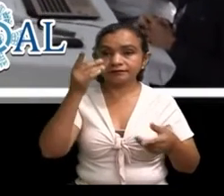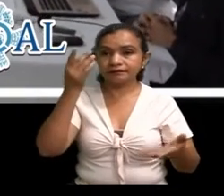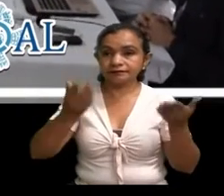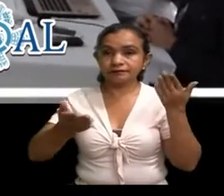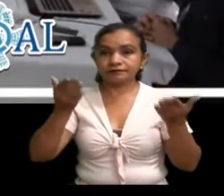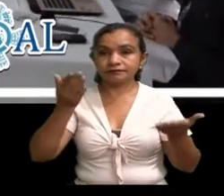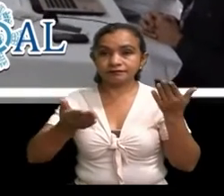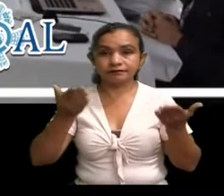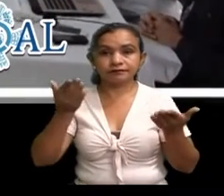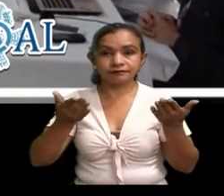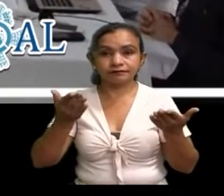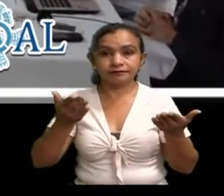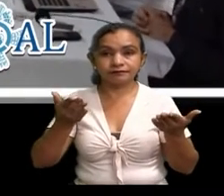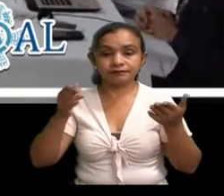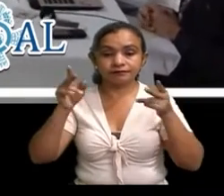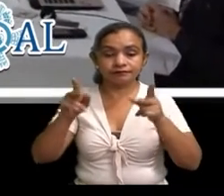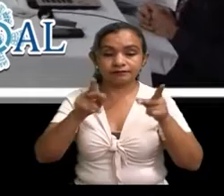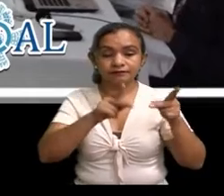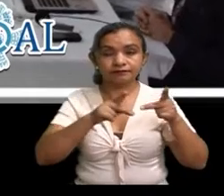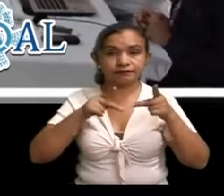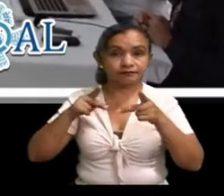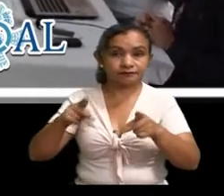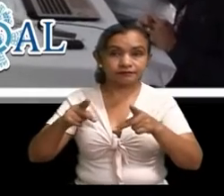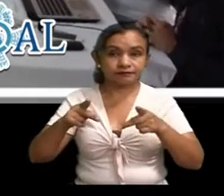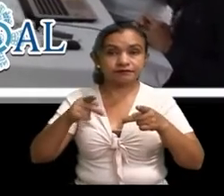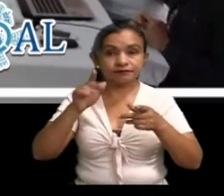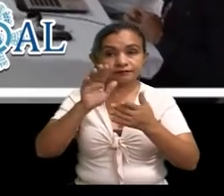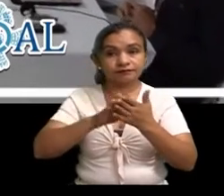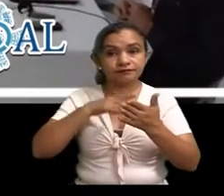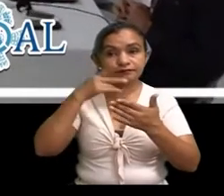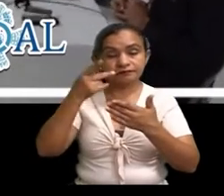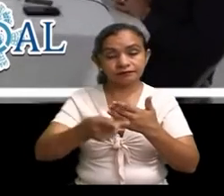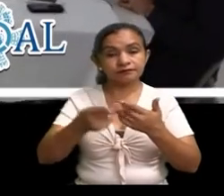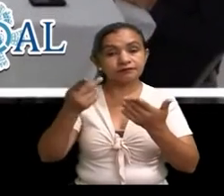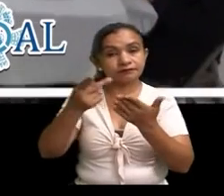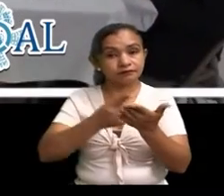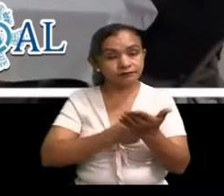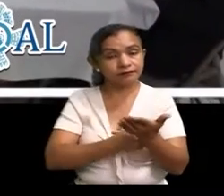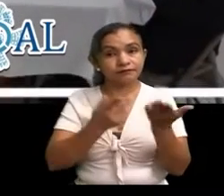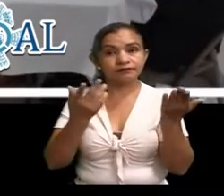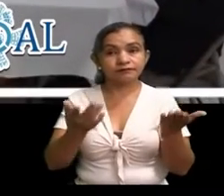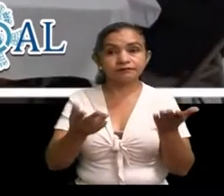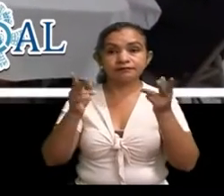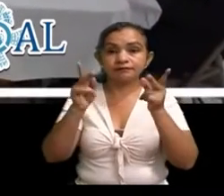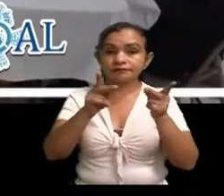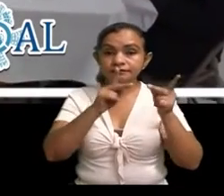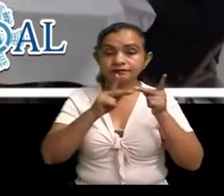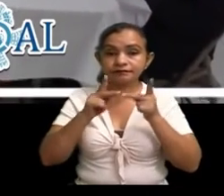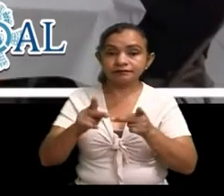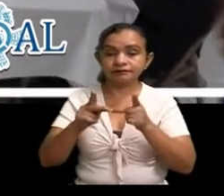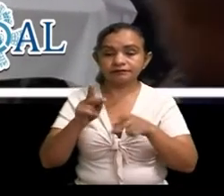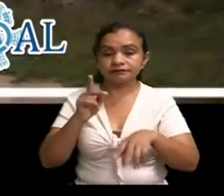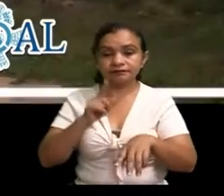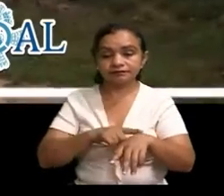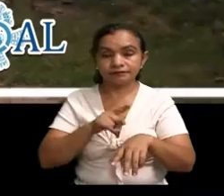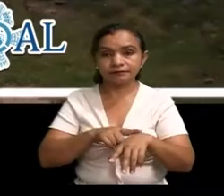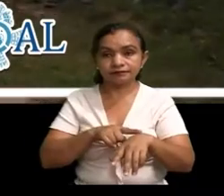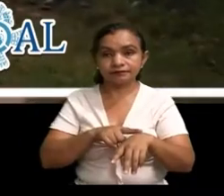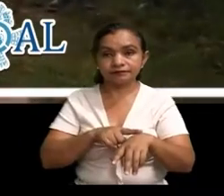sea protagonista, beneficiario del programa, del proyecto, pero es una persona que destina su tiempo y por lo